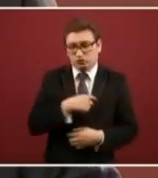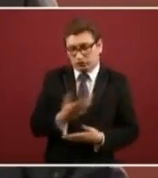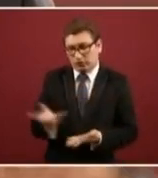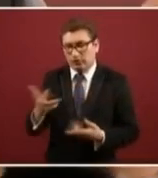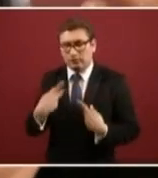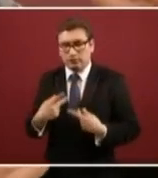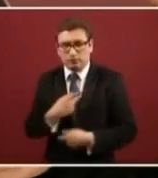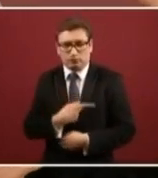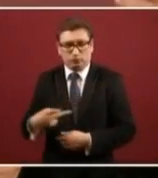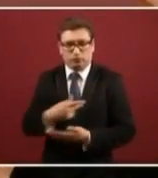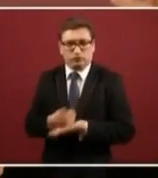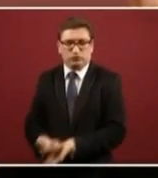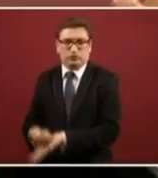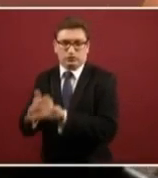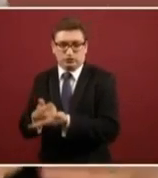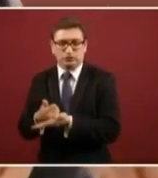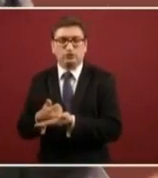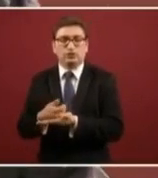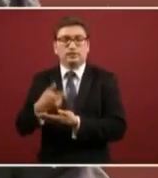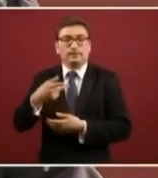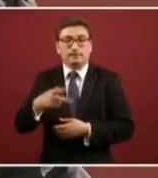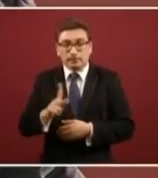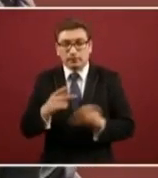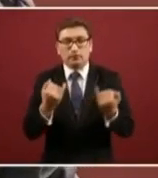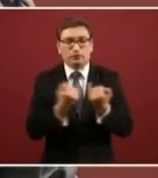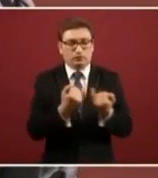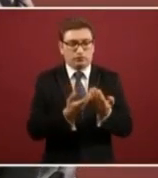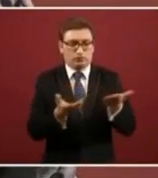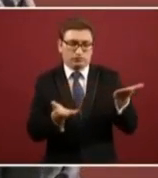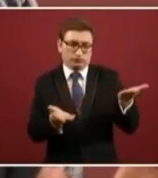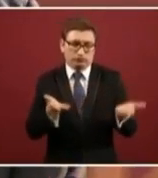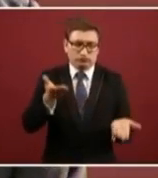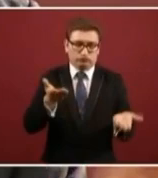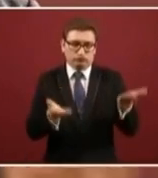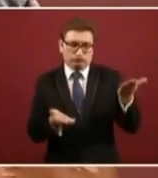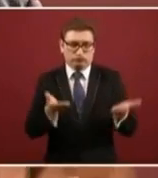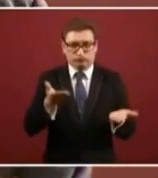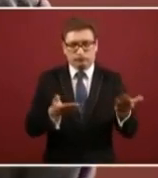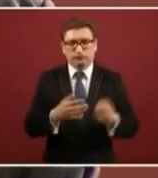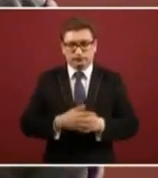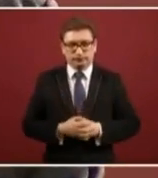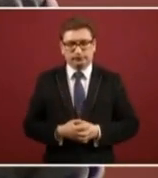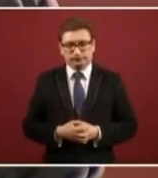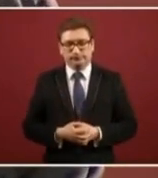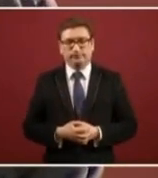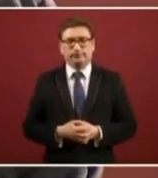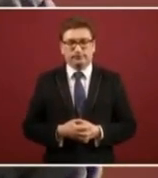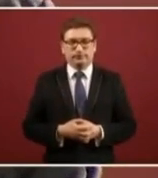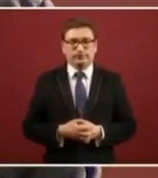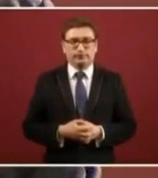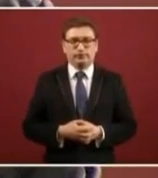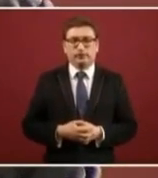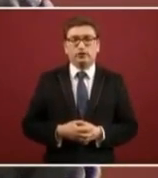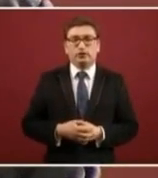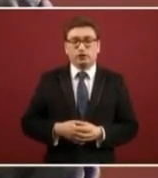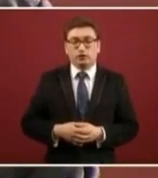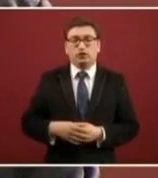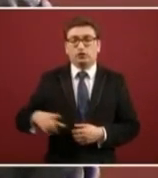pobres, pero buscando la manera de que haya armonía y en ninguno de los dos lados se